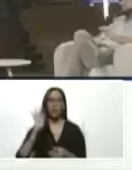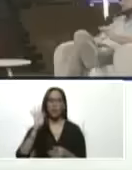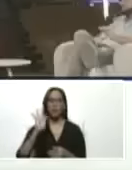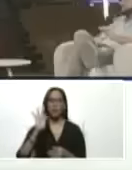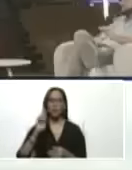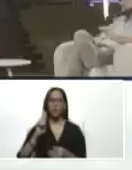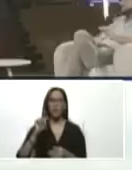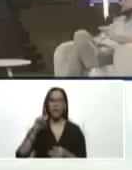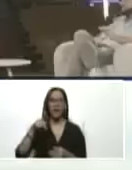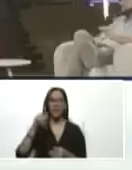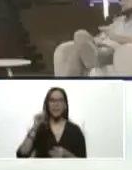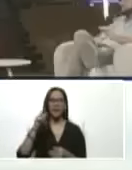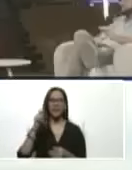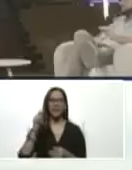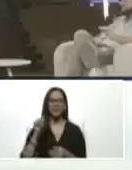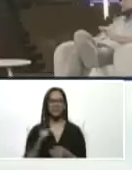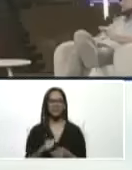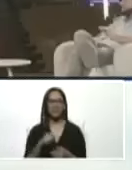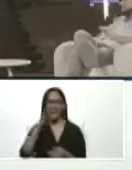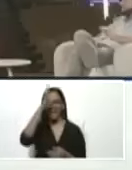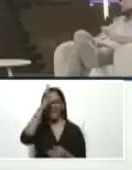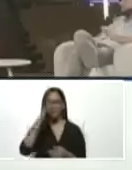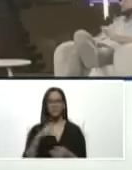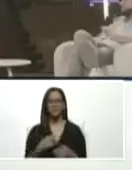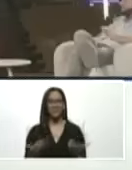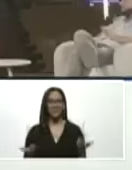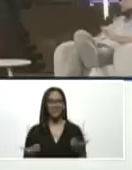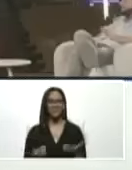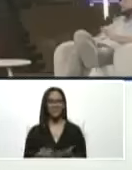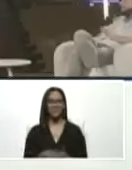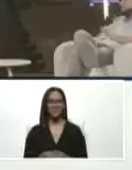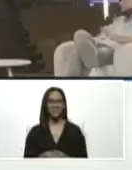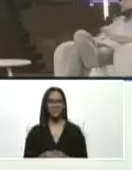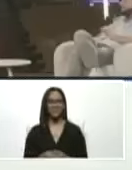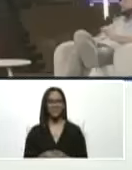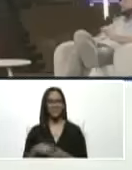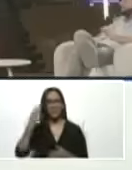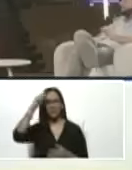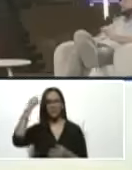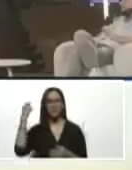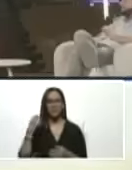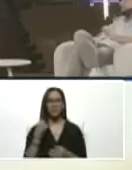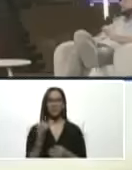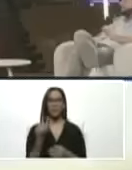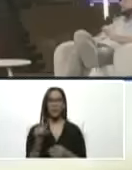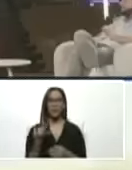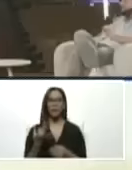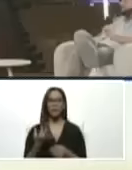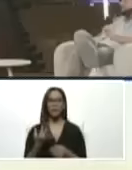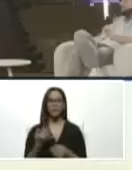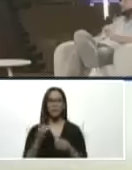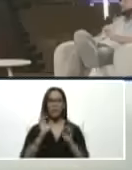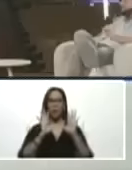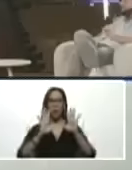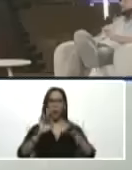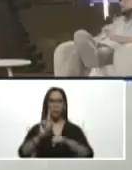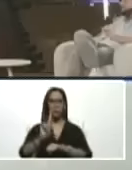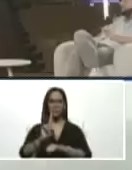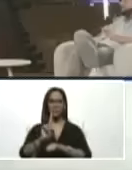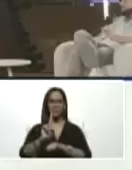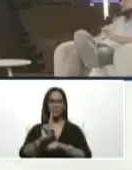de Fergobach, gallo. ¿Ah? La tesis número 11,